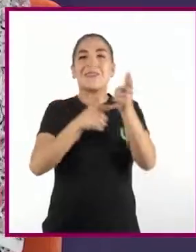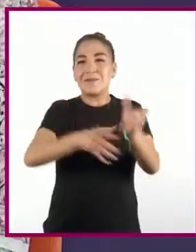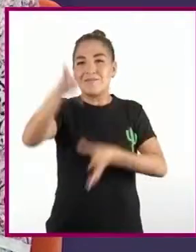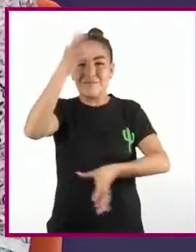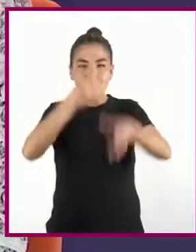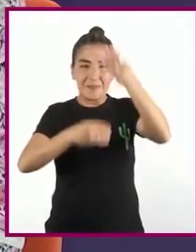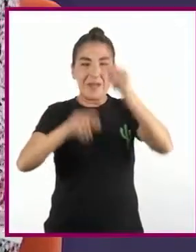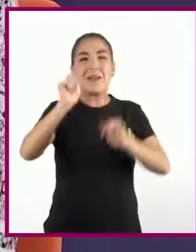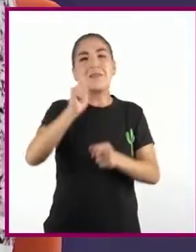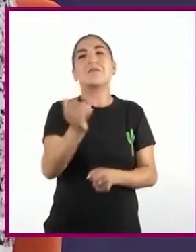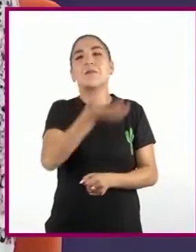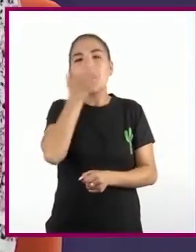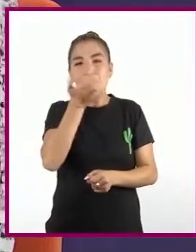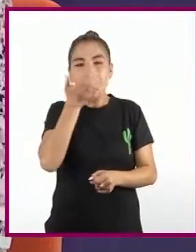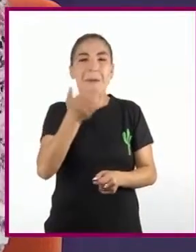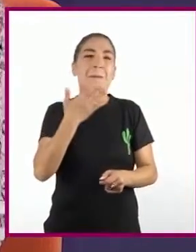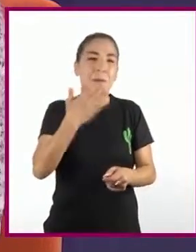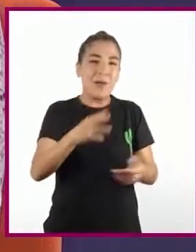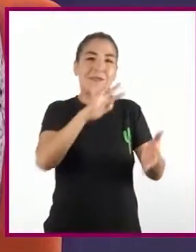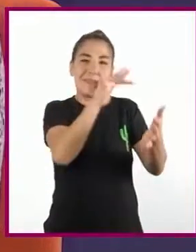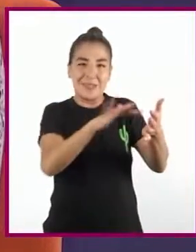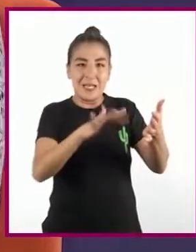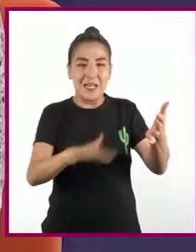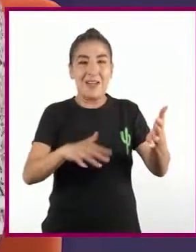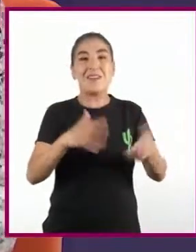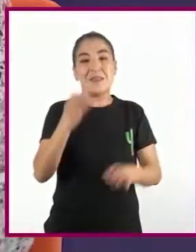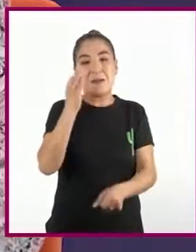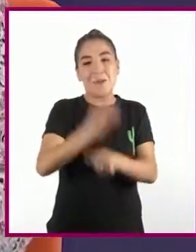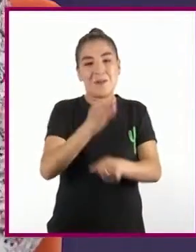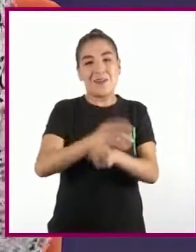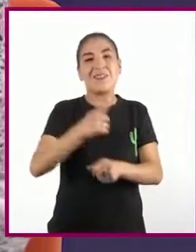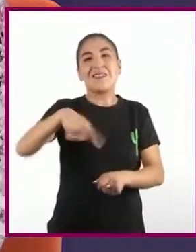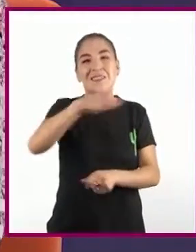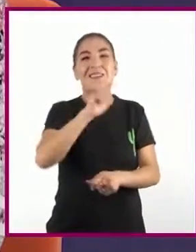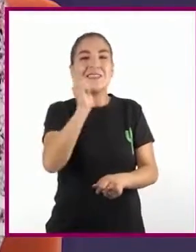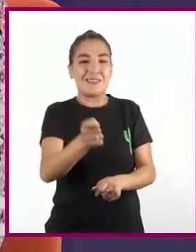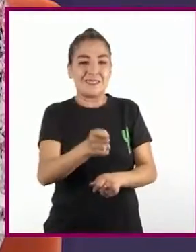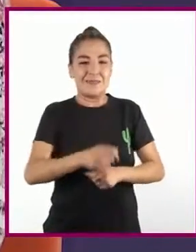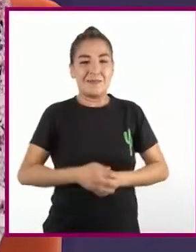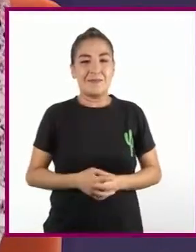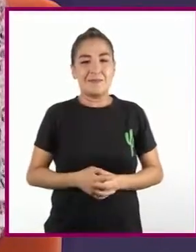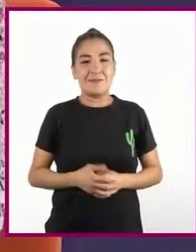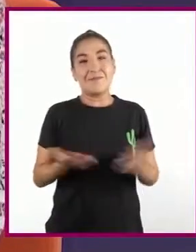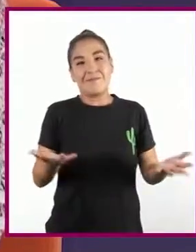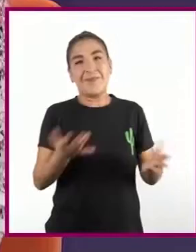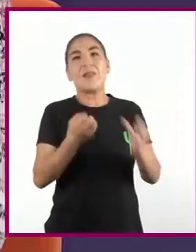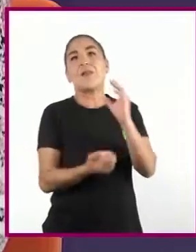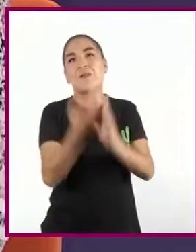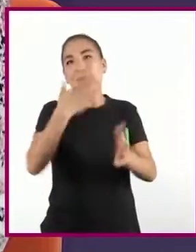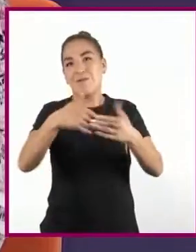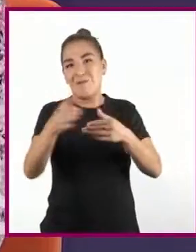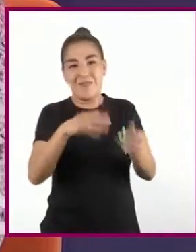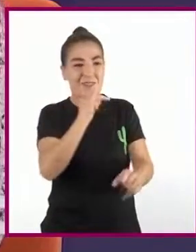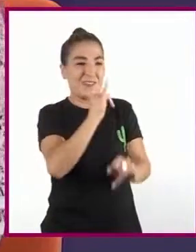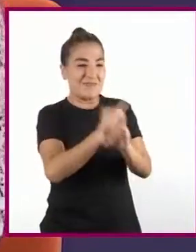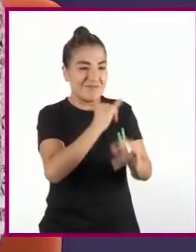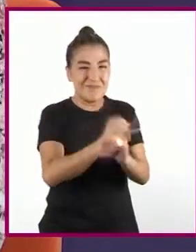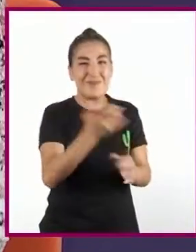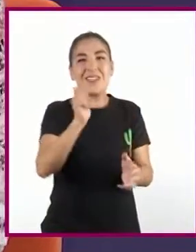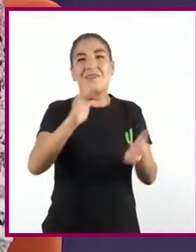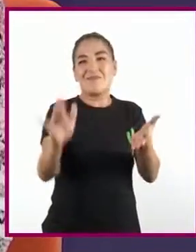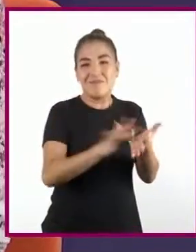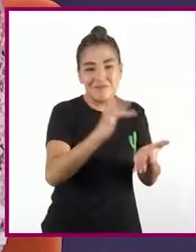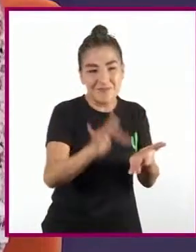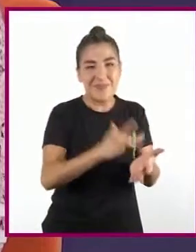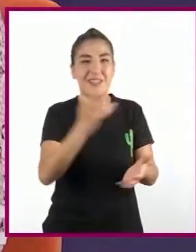teniendo los hábitos de lectura porque últimamente pues, hemos visto que los medios, en este caso, ahora electrónicos, los llevan más a que sean más a los